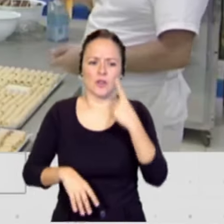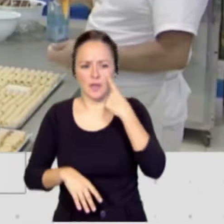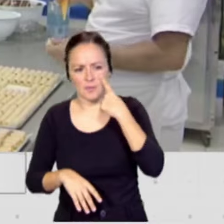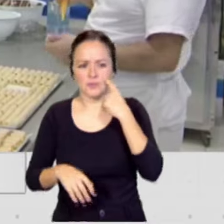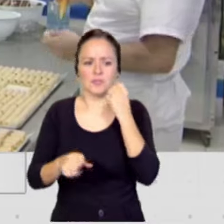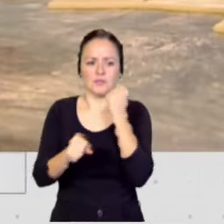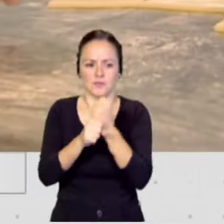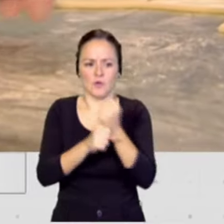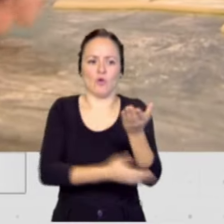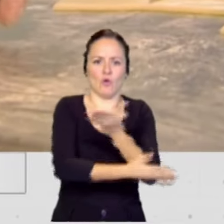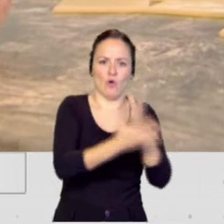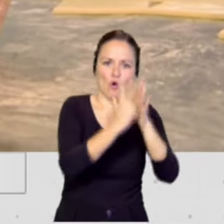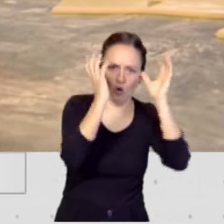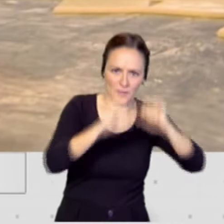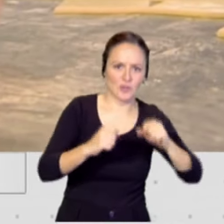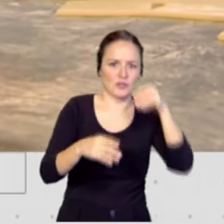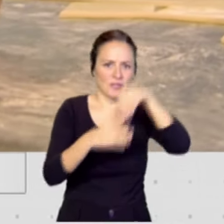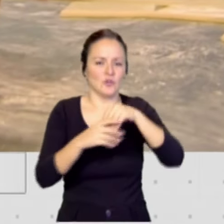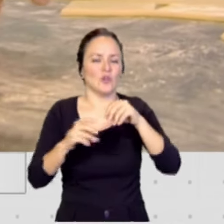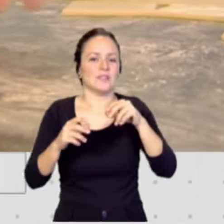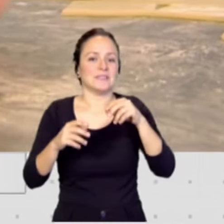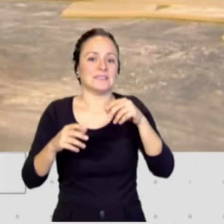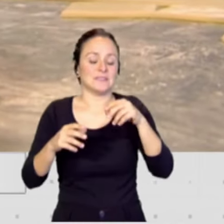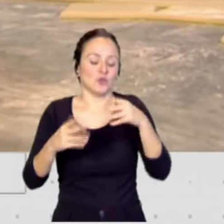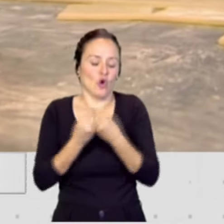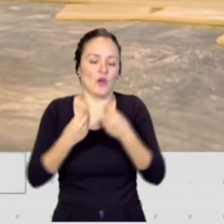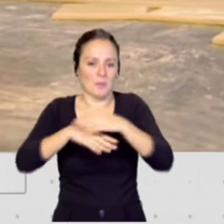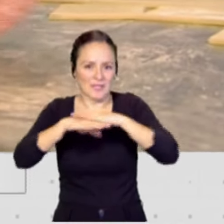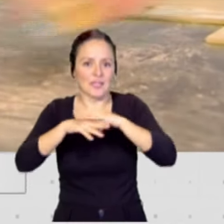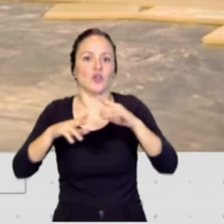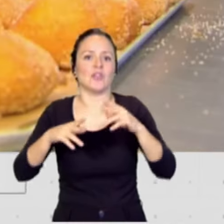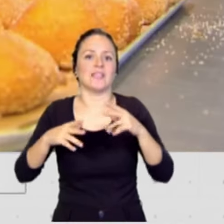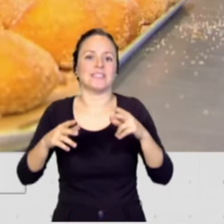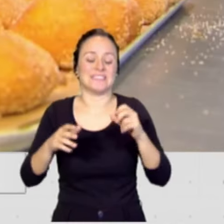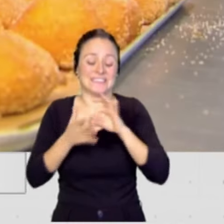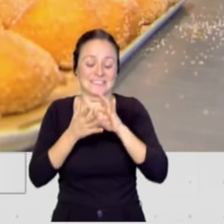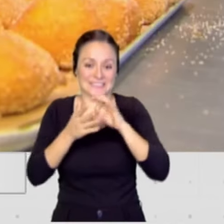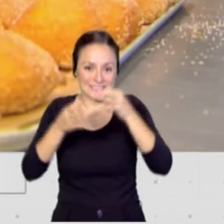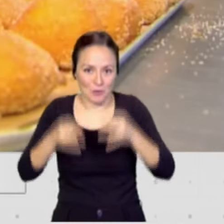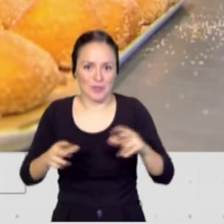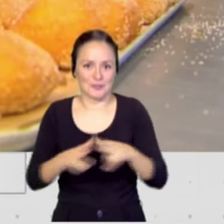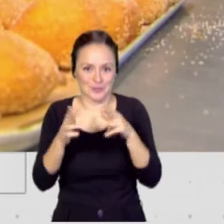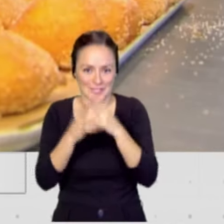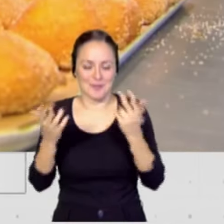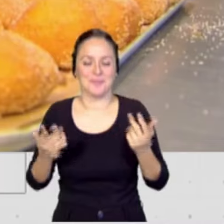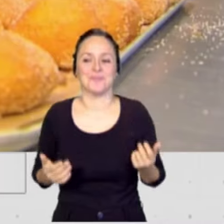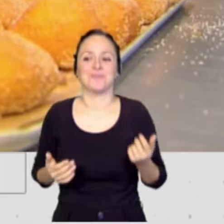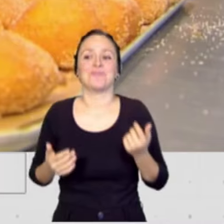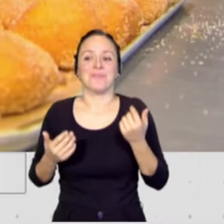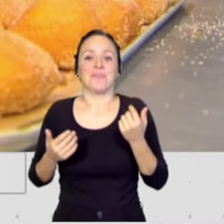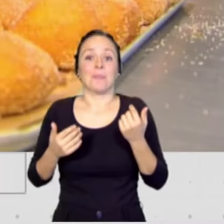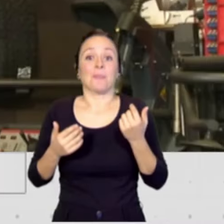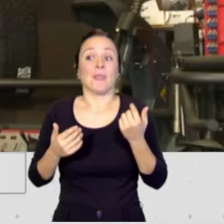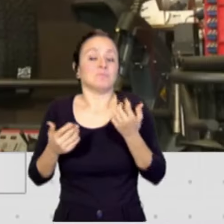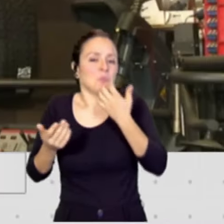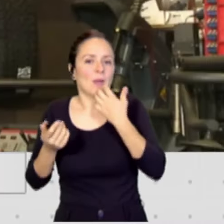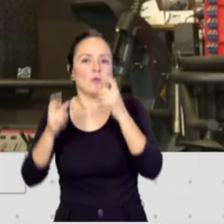de seguridad social en particular en este caso y en otos asuntos eh Tan graves como son las empresas